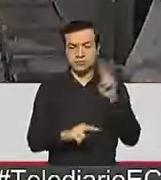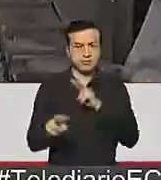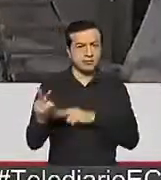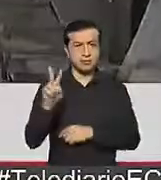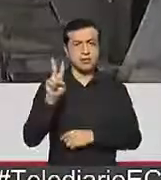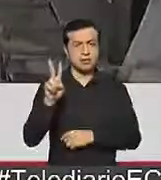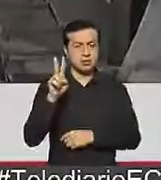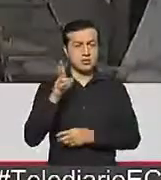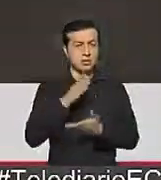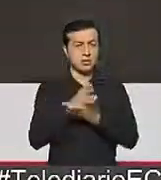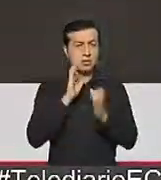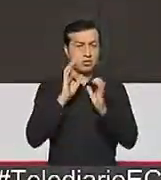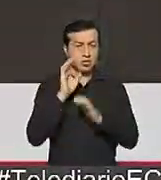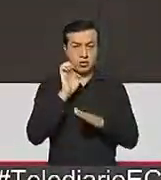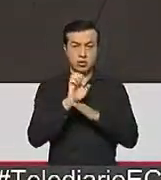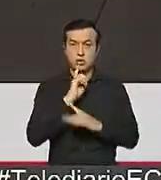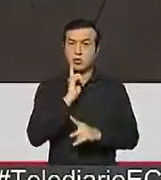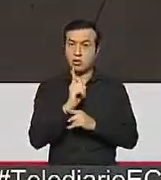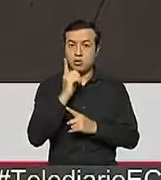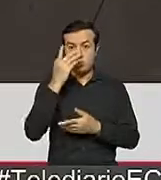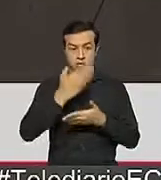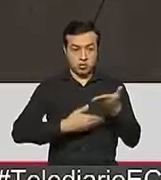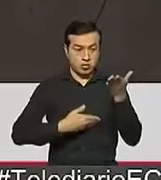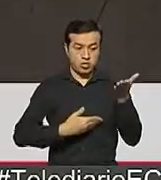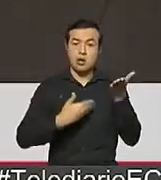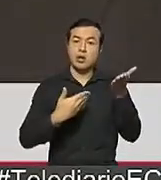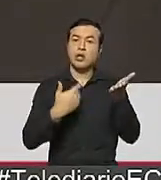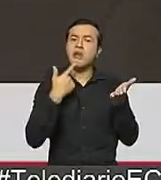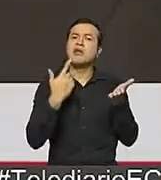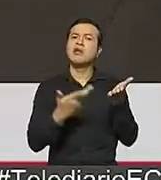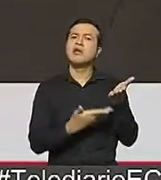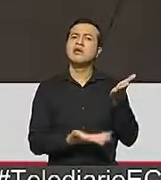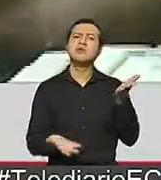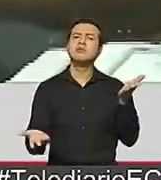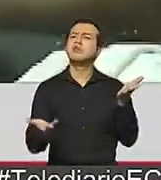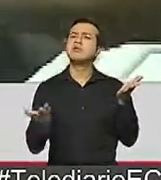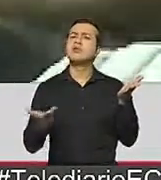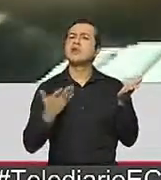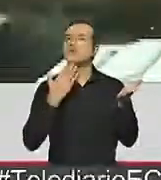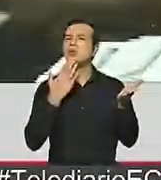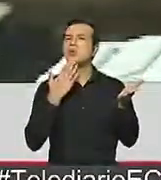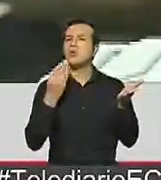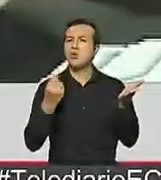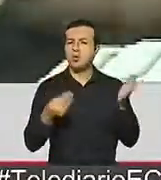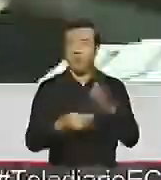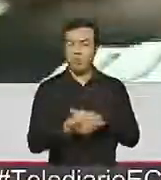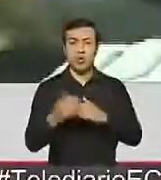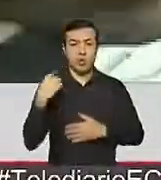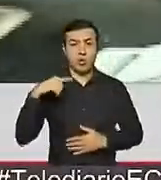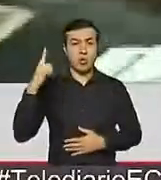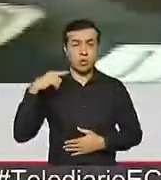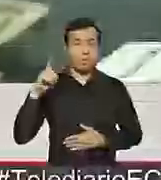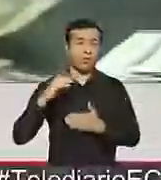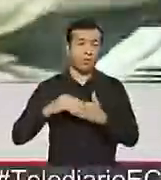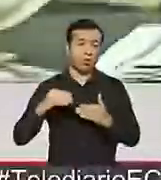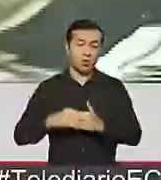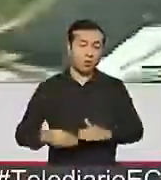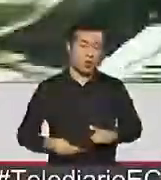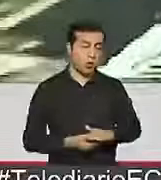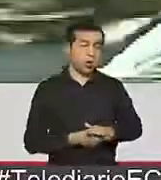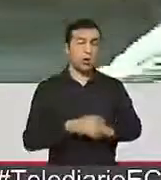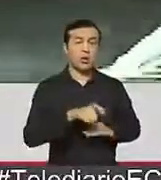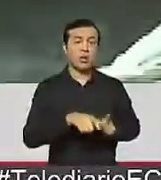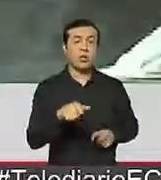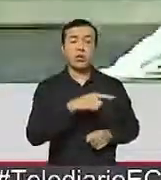2 medios del Ecuador. Los documentos revelan que la adjudicación y ejecución de estas obras emblemáticas recibieron millonarios sobornos, pero no señalan que